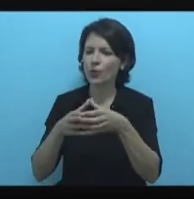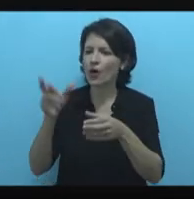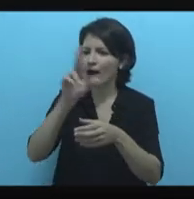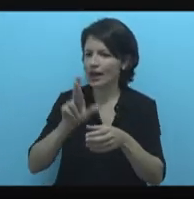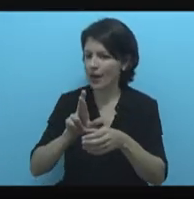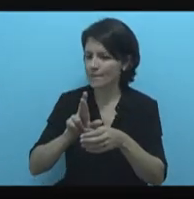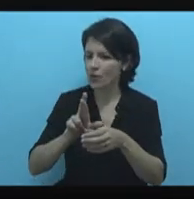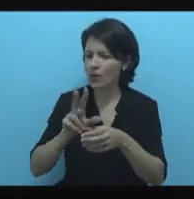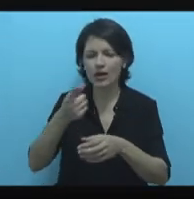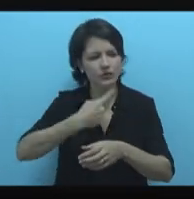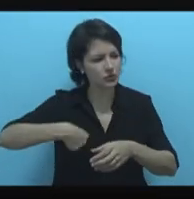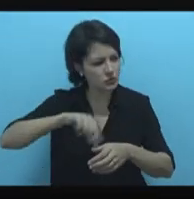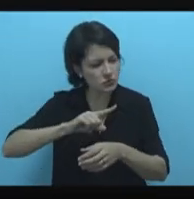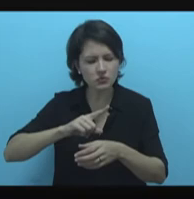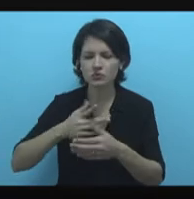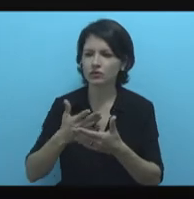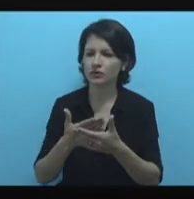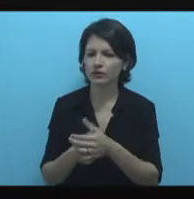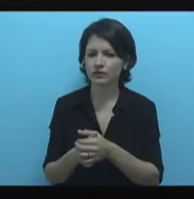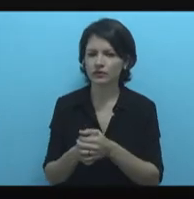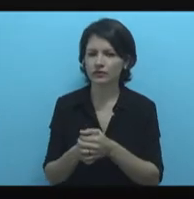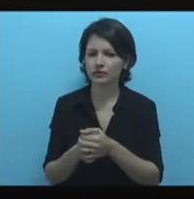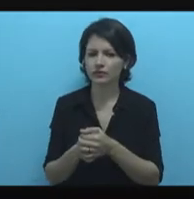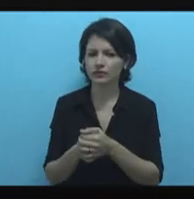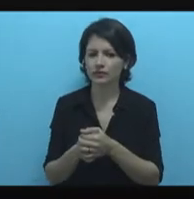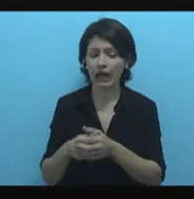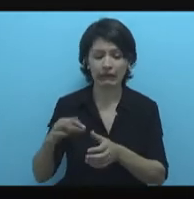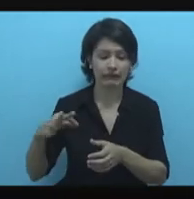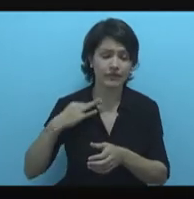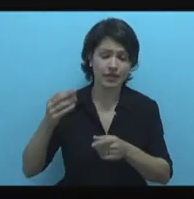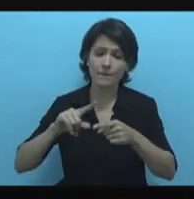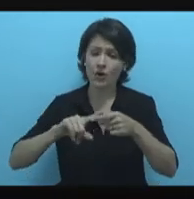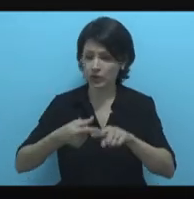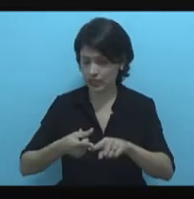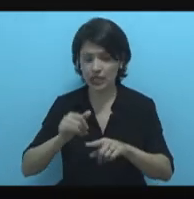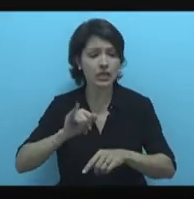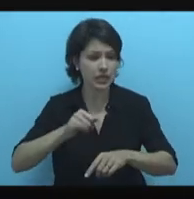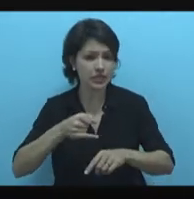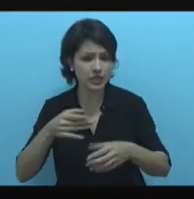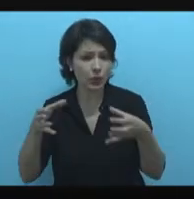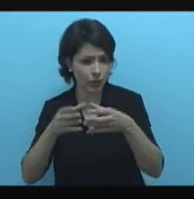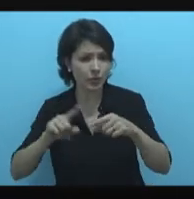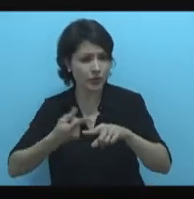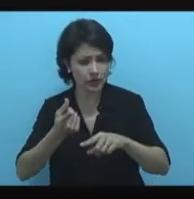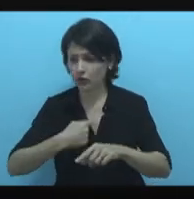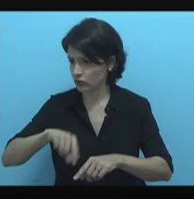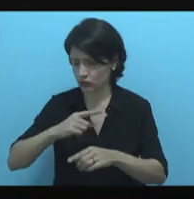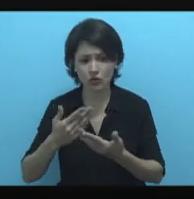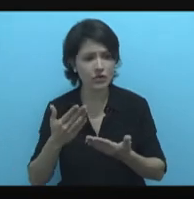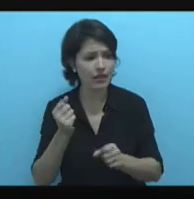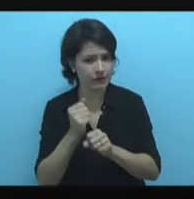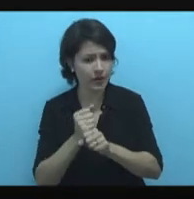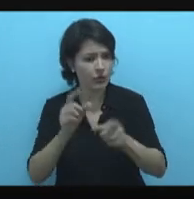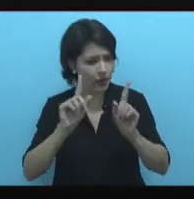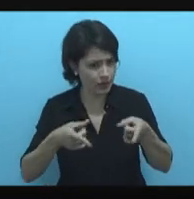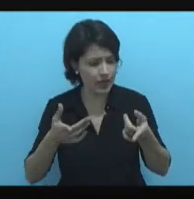ocupamos no solamente en la vida política que nos hace visibles a muchas sino